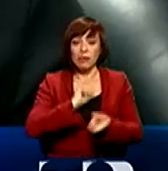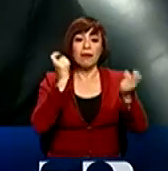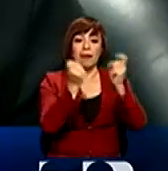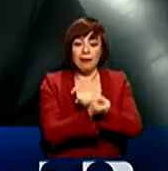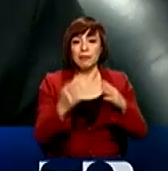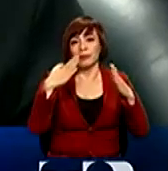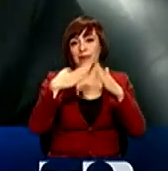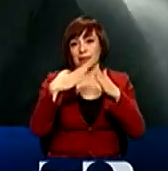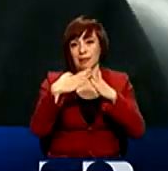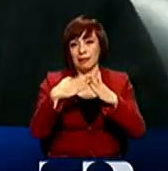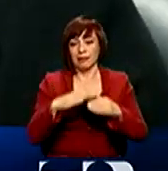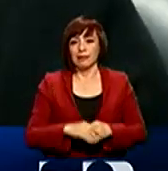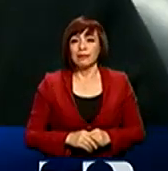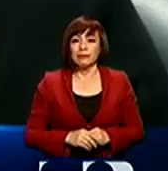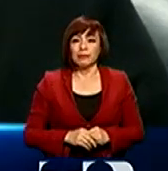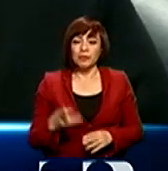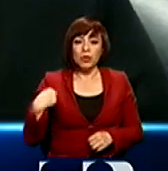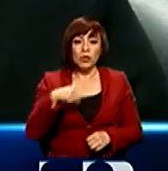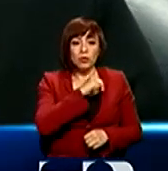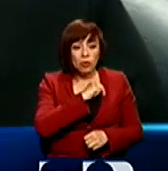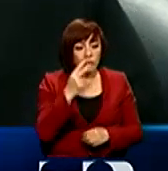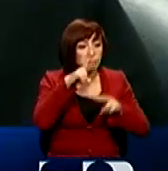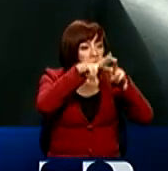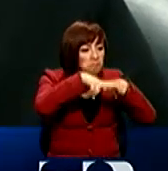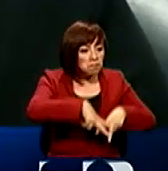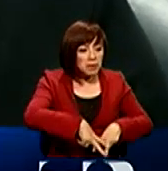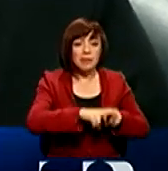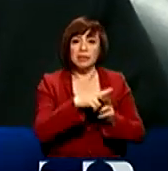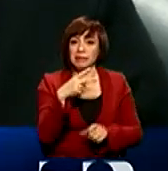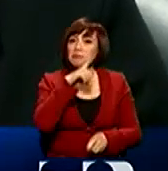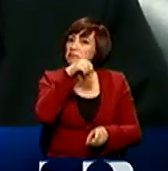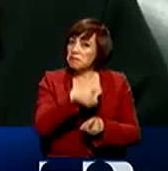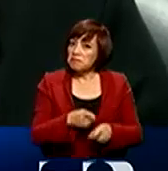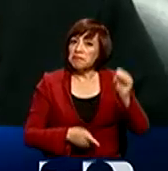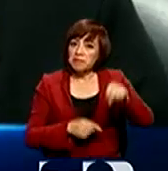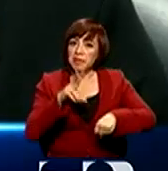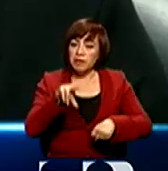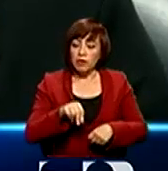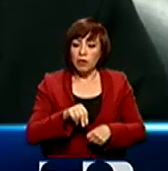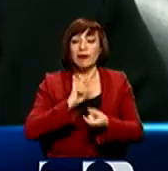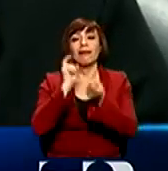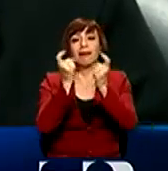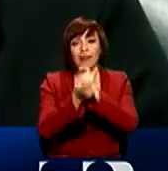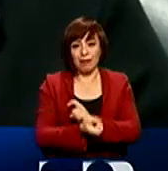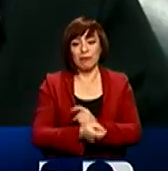de las circunscripciones. Nosotros verificamos físicamente y ya revertimos todos los cambios de